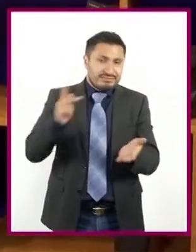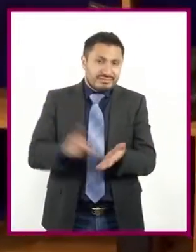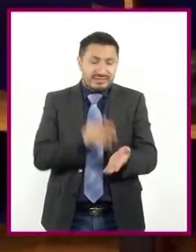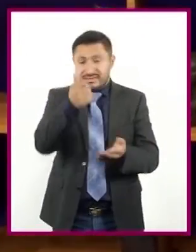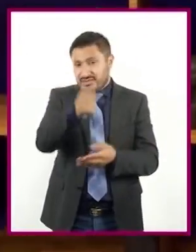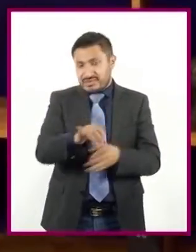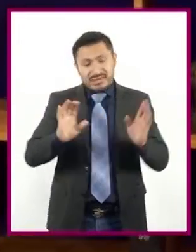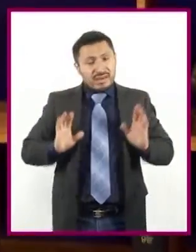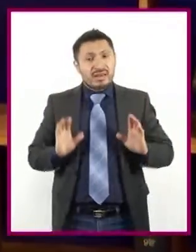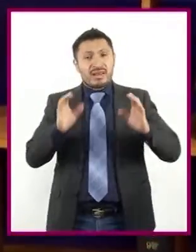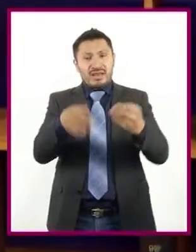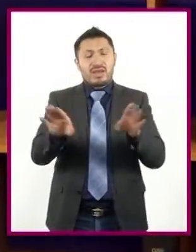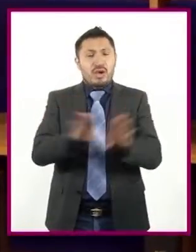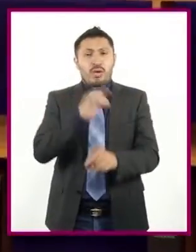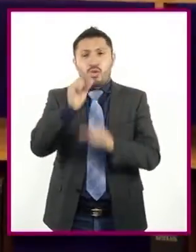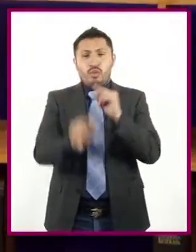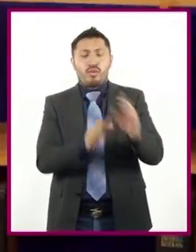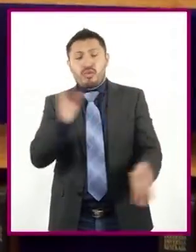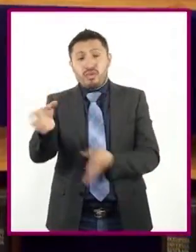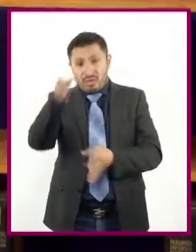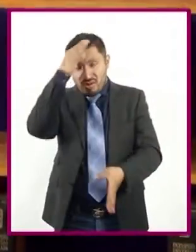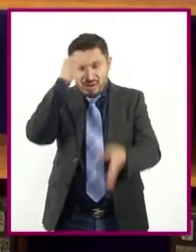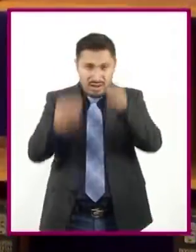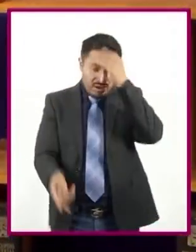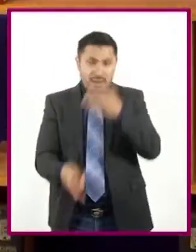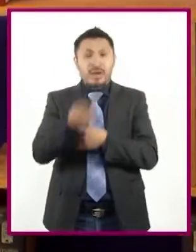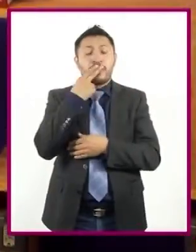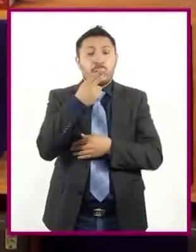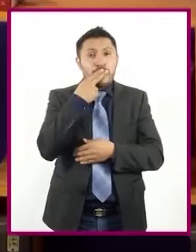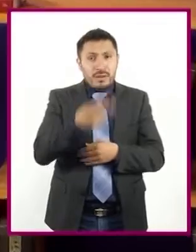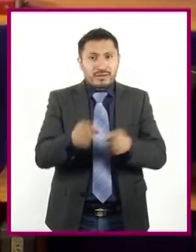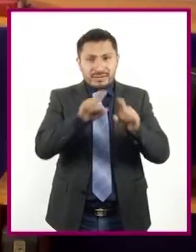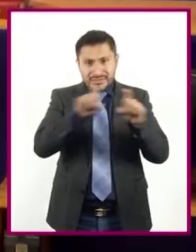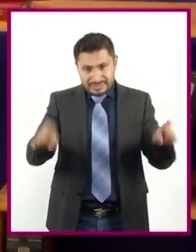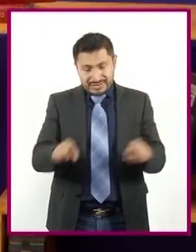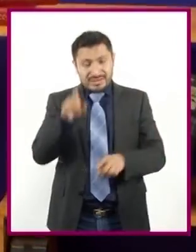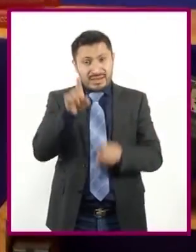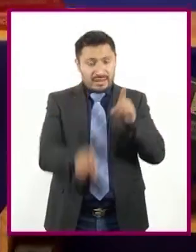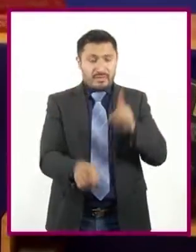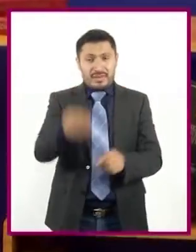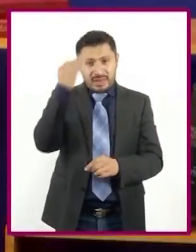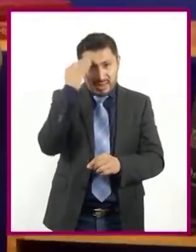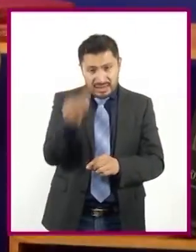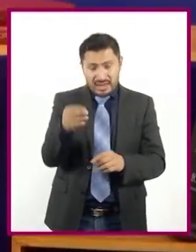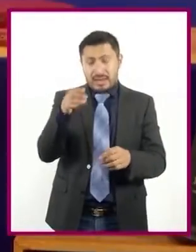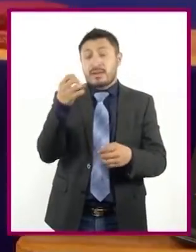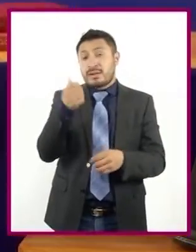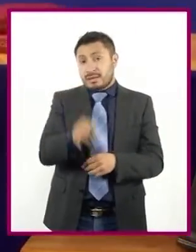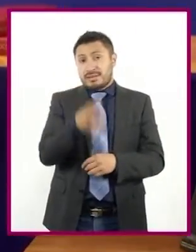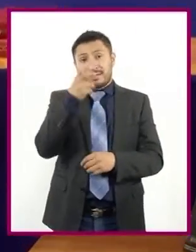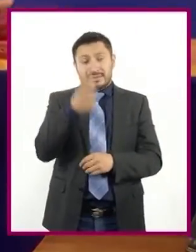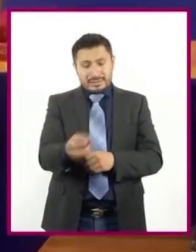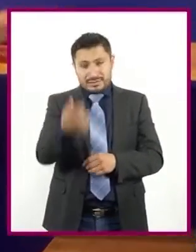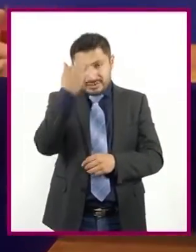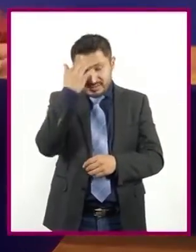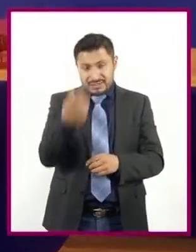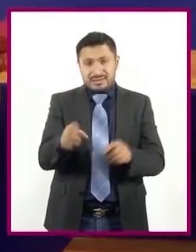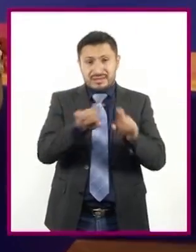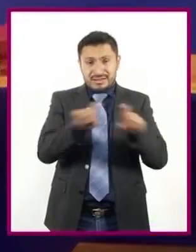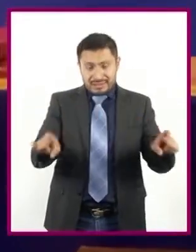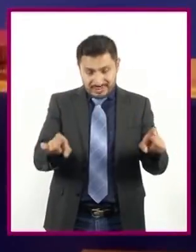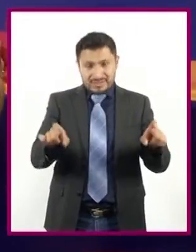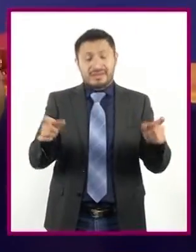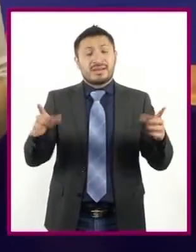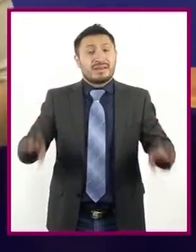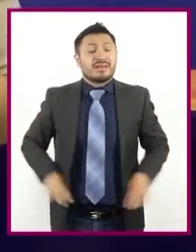comunidades han aprendido a emplear dichos, refranes y pregones en determinados momentos. Así que para conocer la definición,